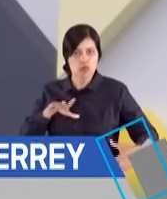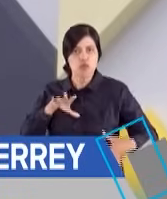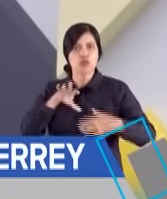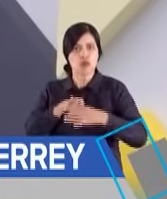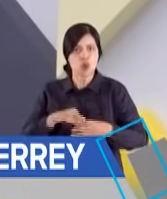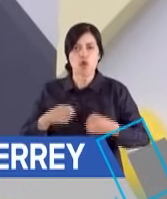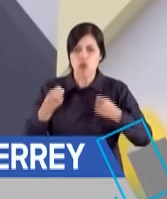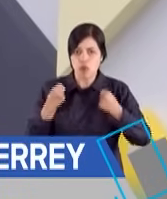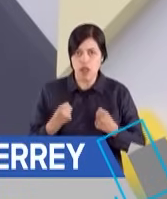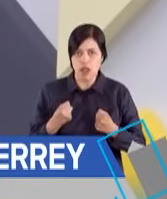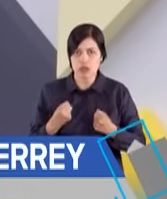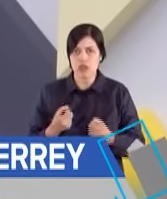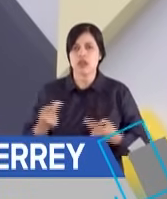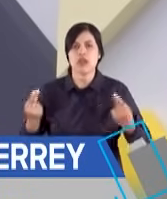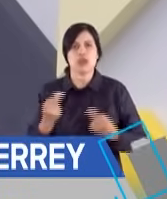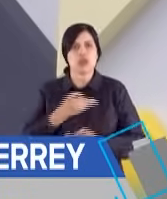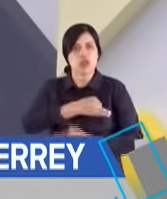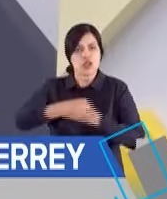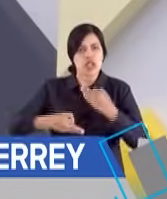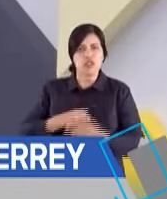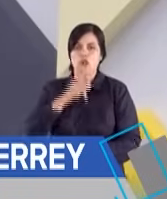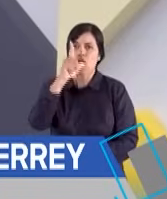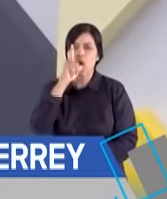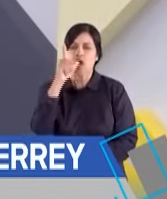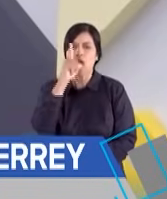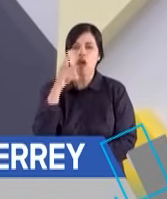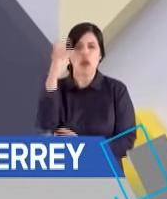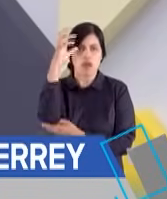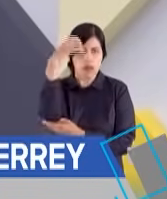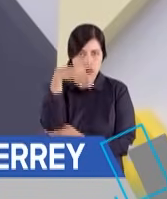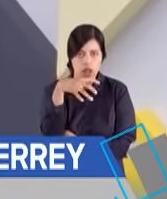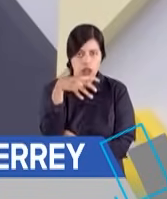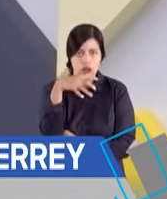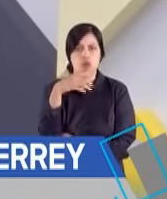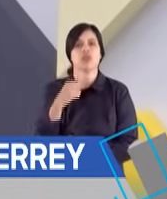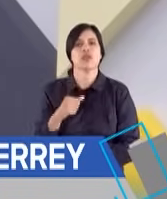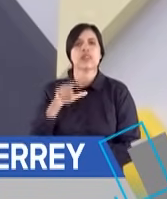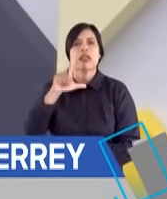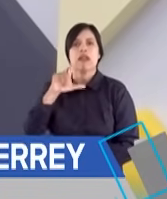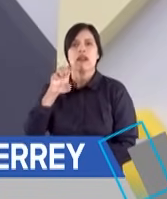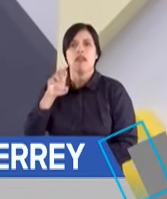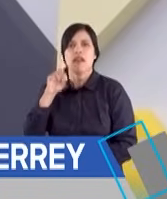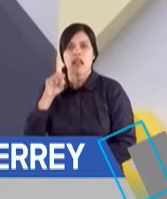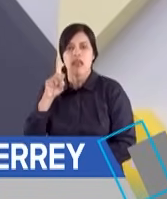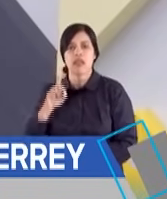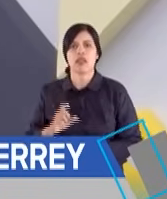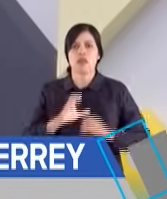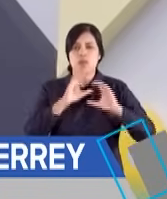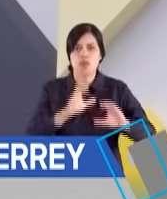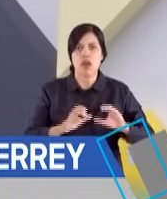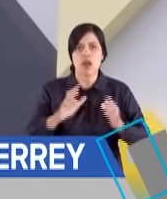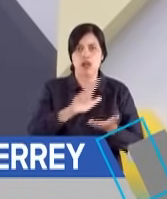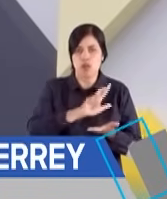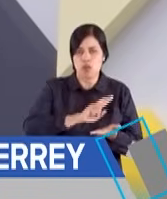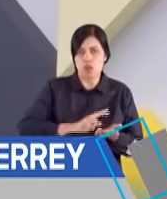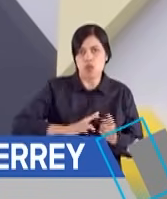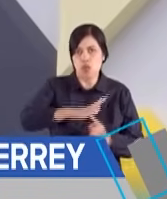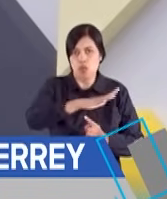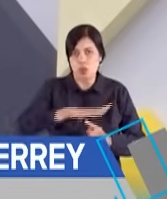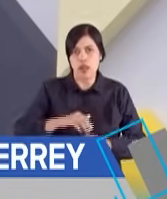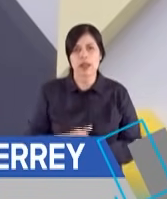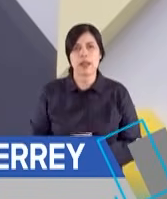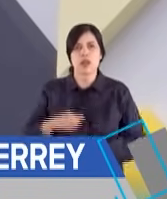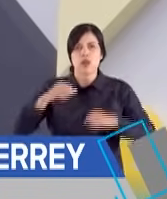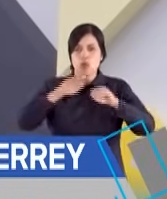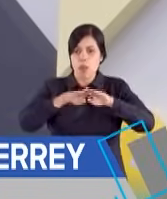la seguridad. Necesitamos que todas las luminarias del municipio sean luminarias LED, ecológicas, y que sean con paneles solares,